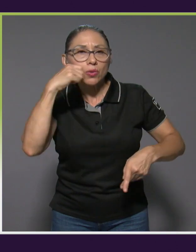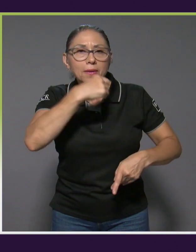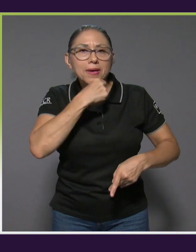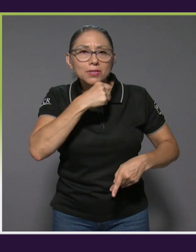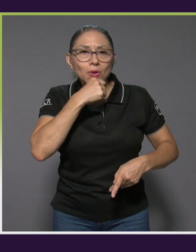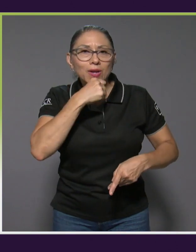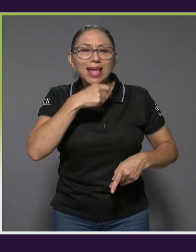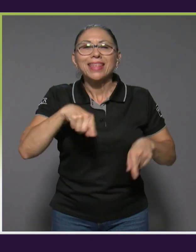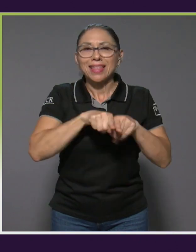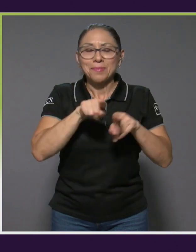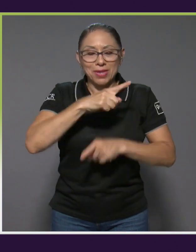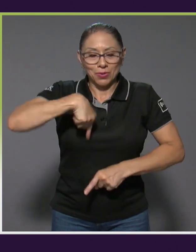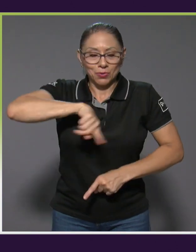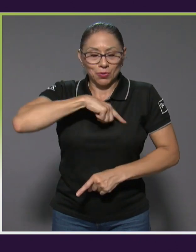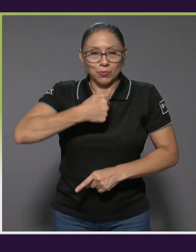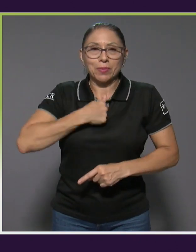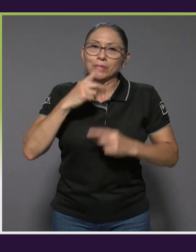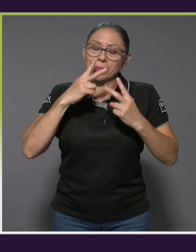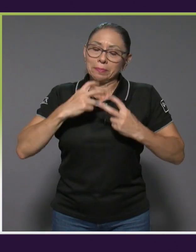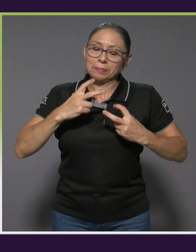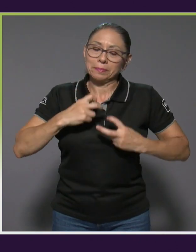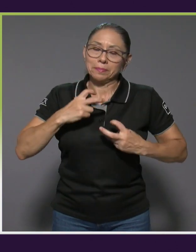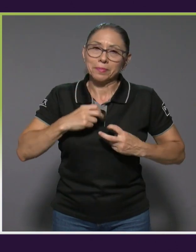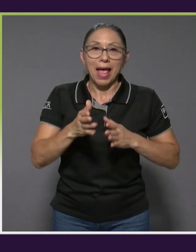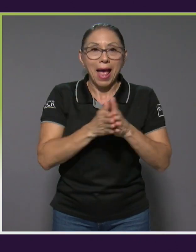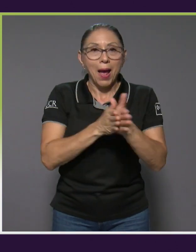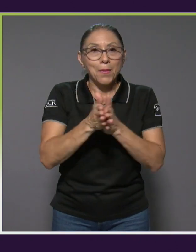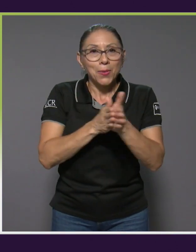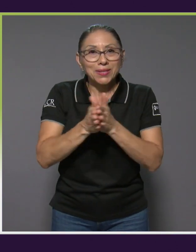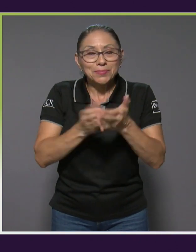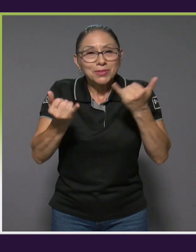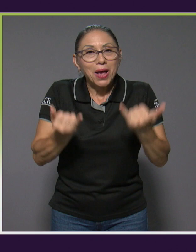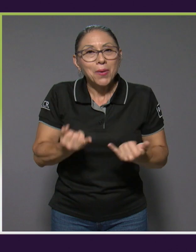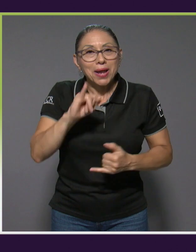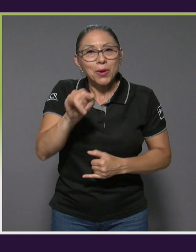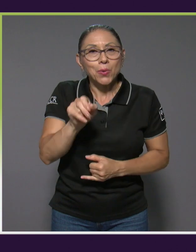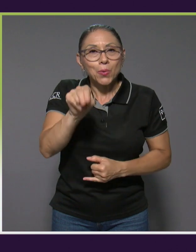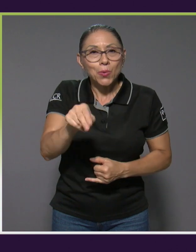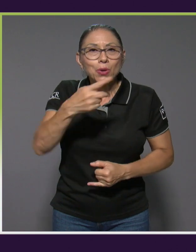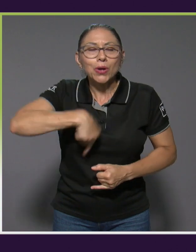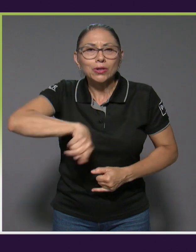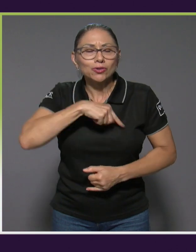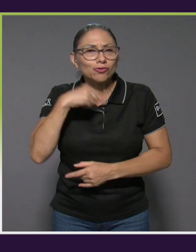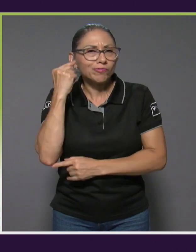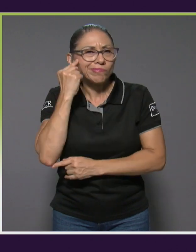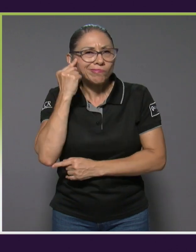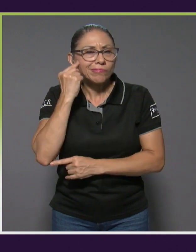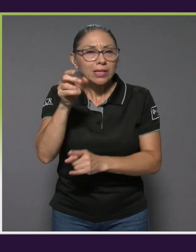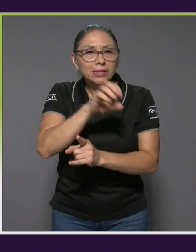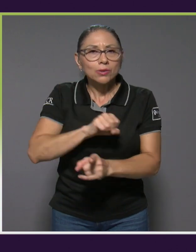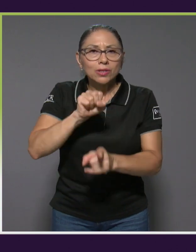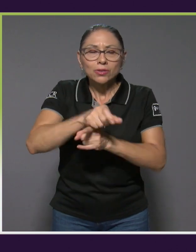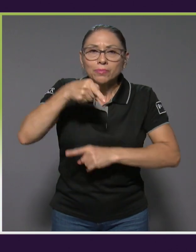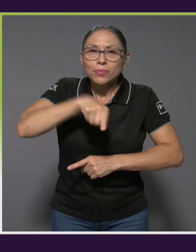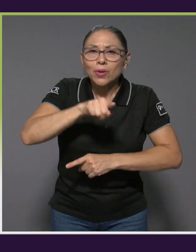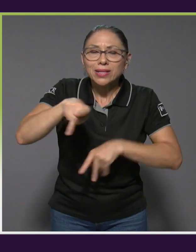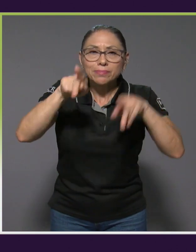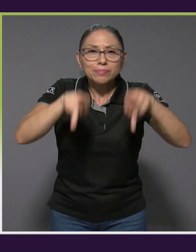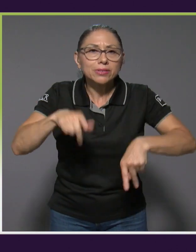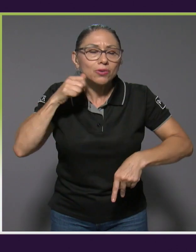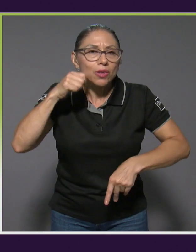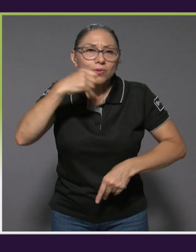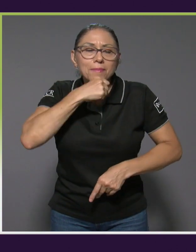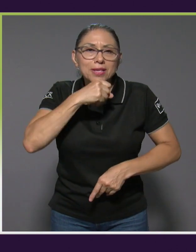los revisemos y aprovechemos este mes de junio en el que hacemos conciencia sobre las situaciones de violencia hacia la persona adulta mayor para